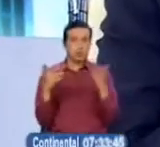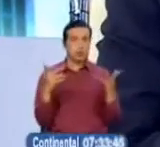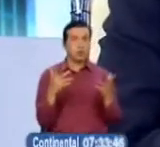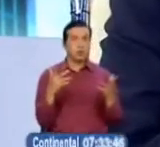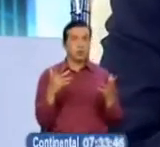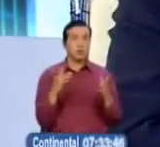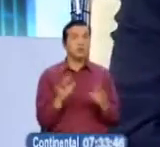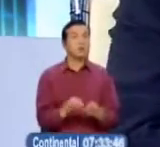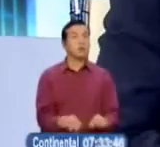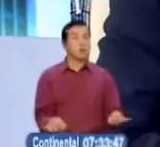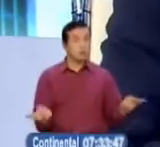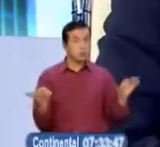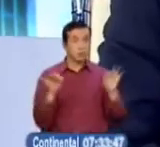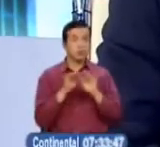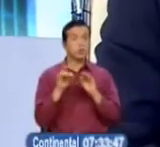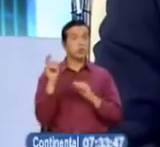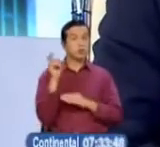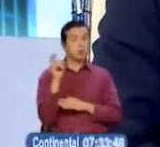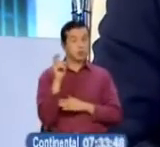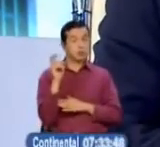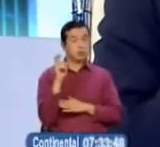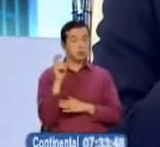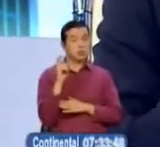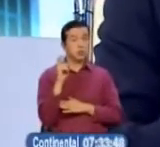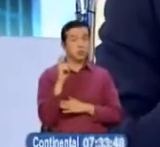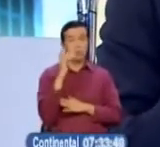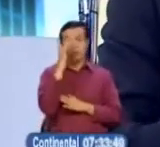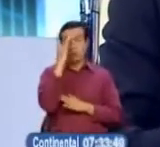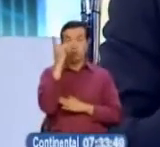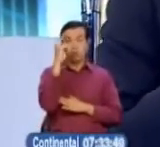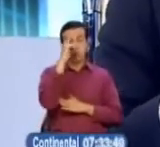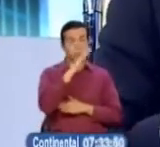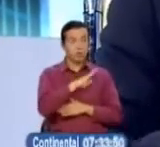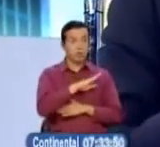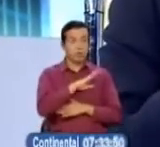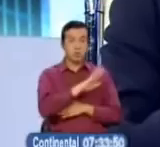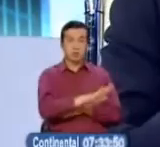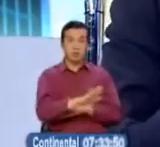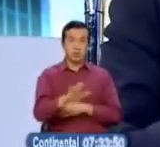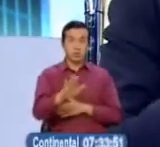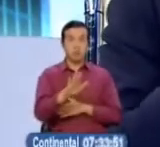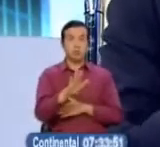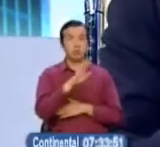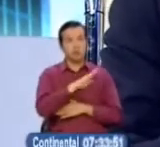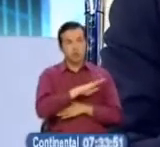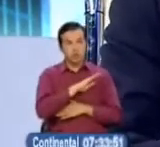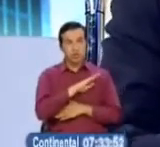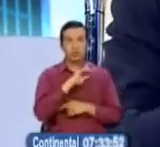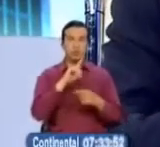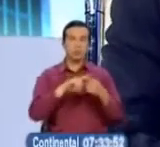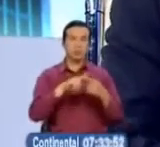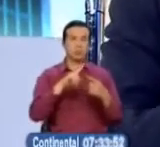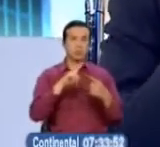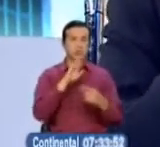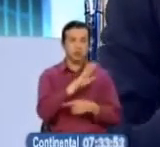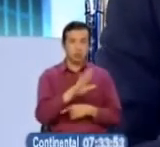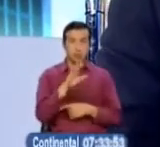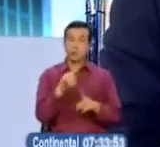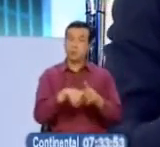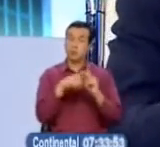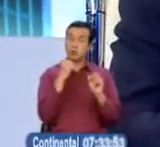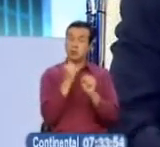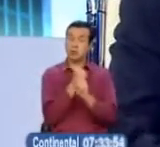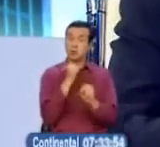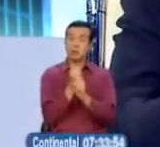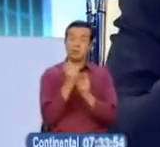nos va a servir, de nada nos va a servir. Si es que los gobiernos autónomos descentralizados, llámense municipios, no comienzan a